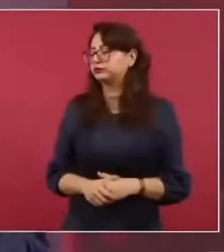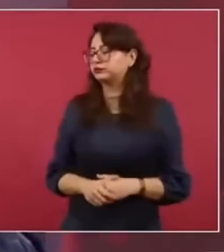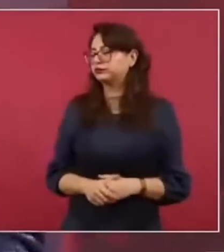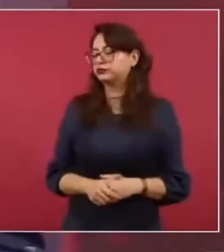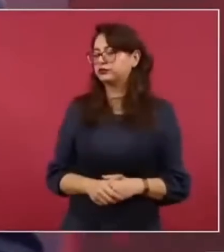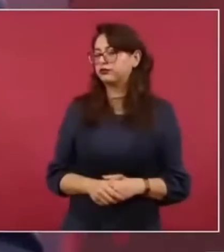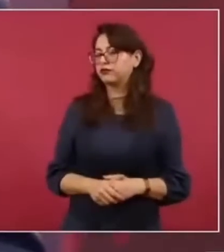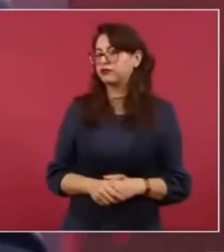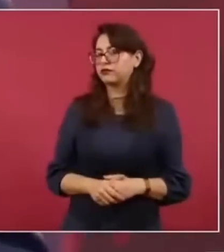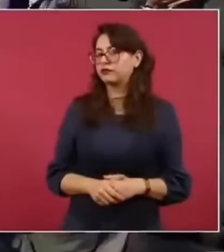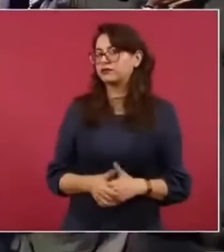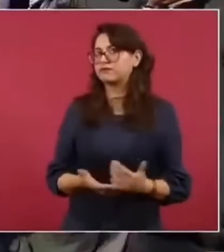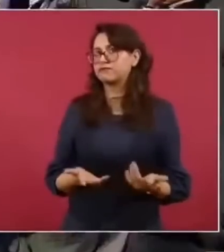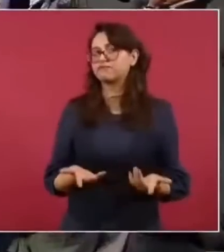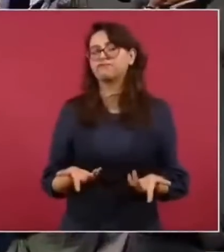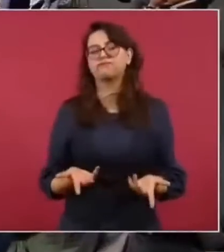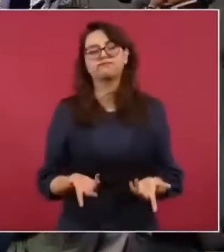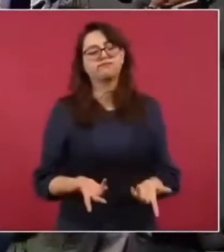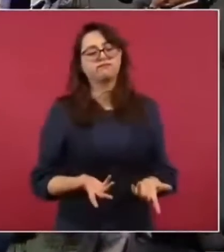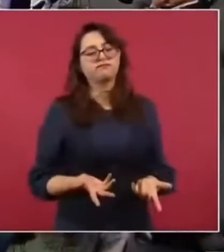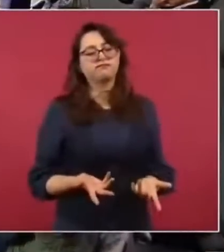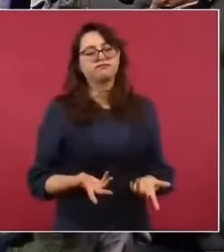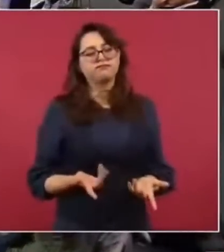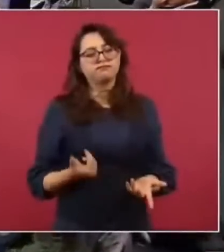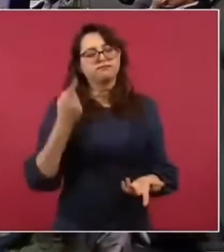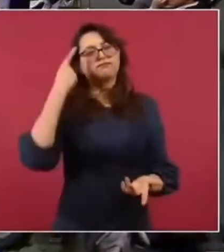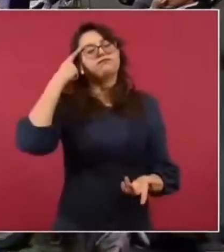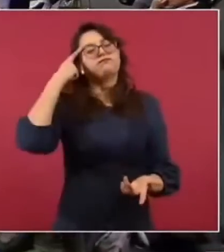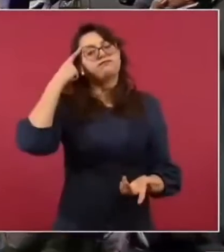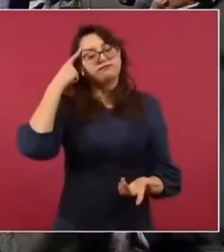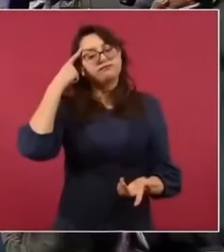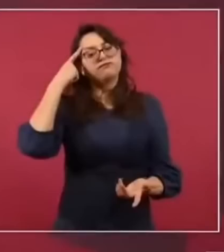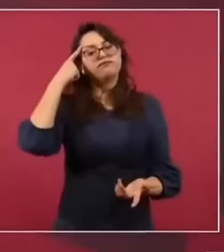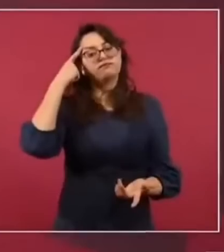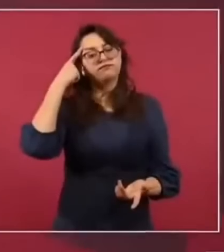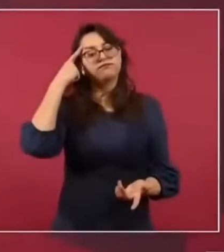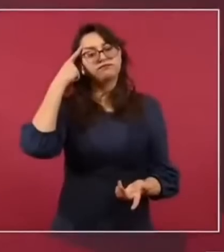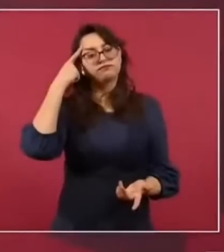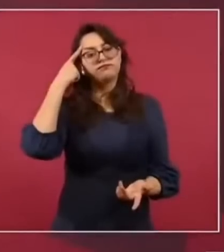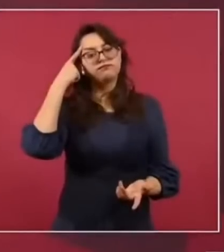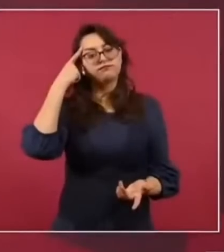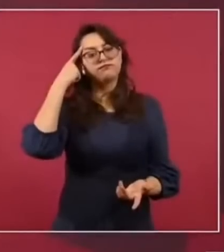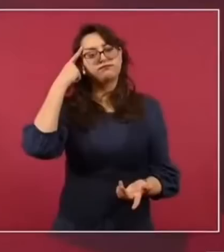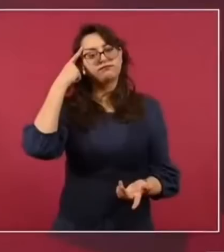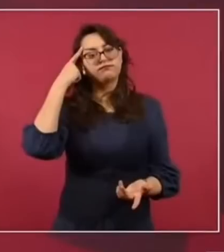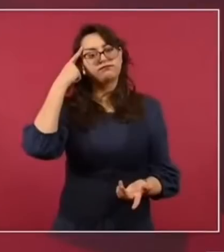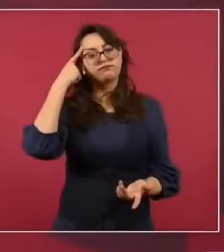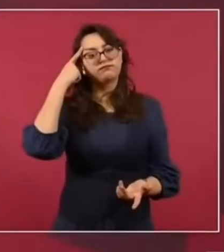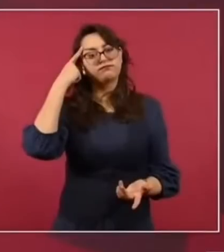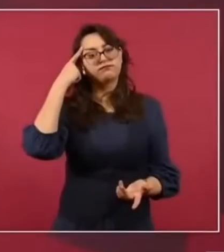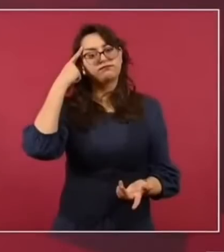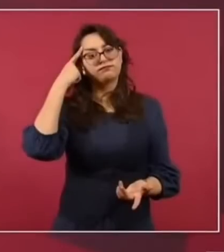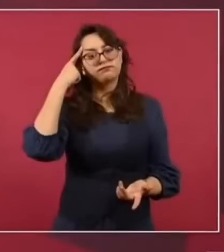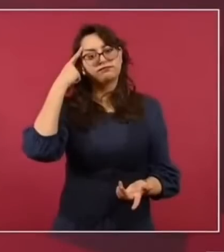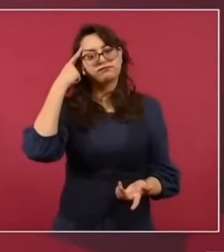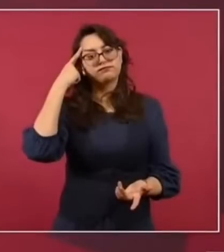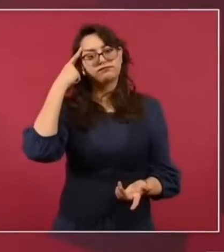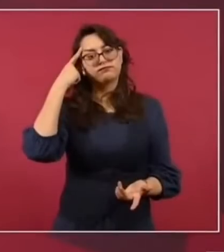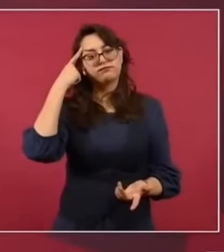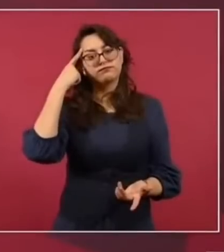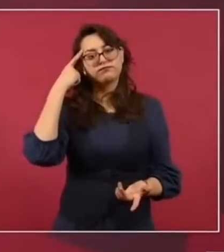adicional. Y utilizó esa expresión coloquial, se los vamos a